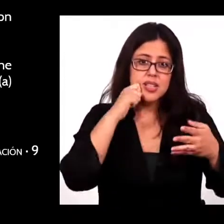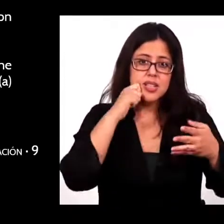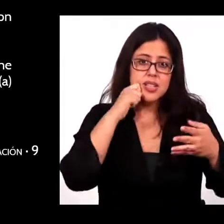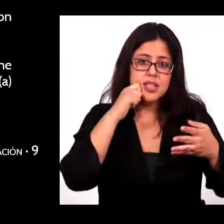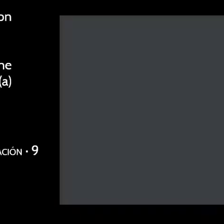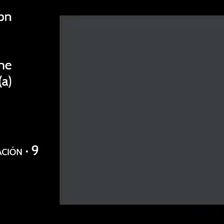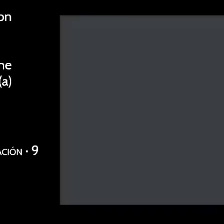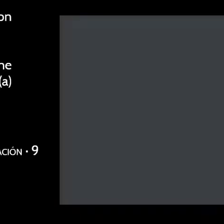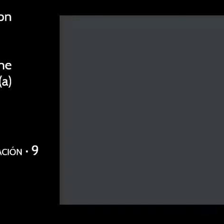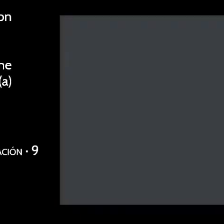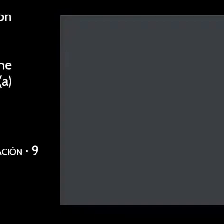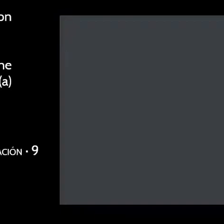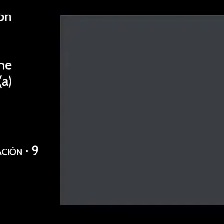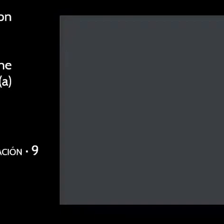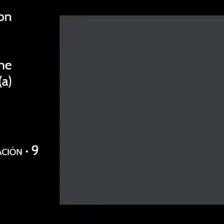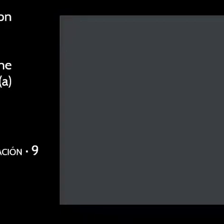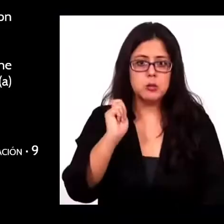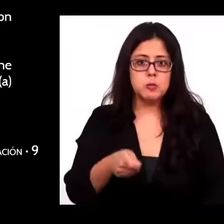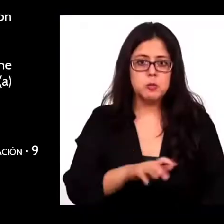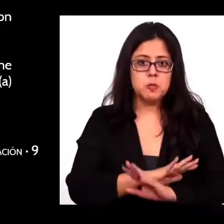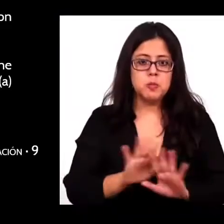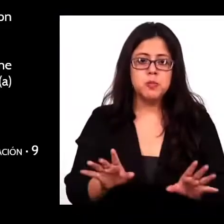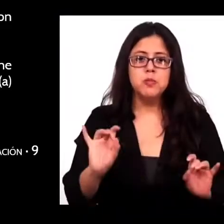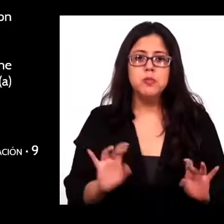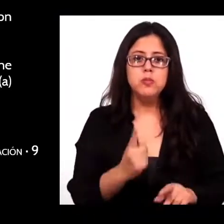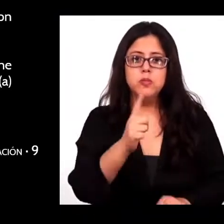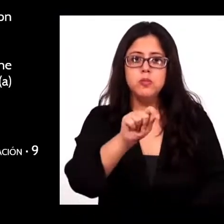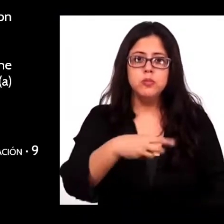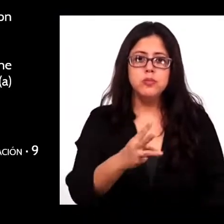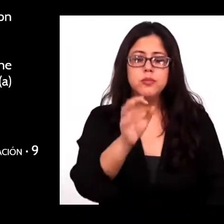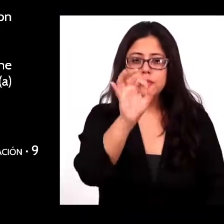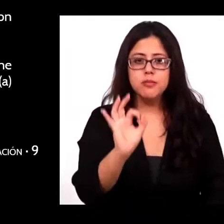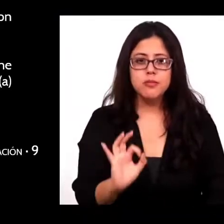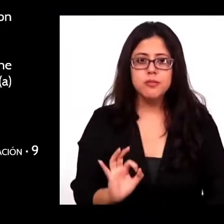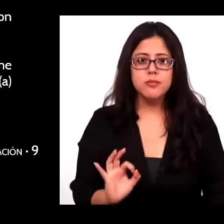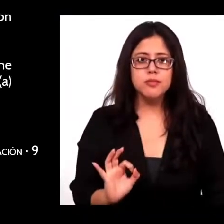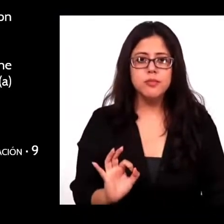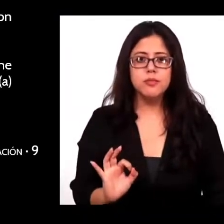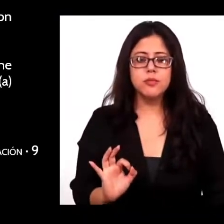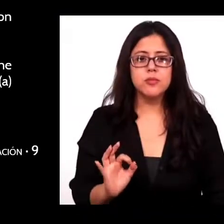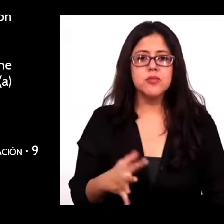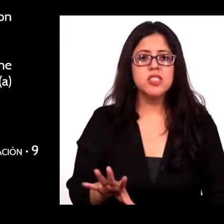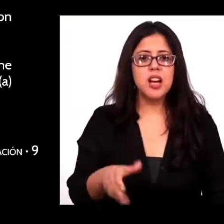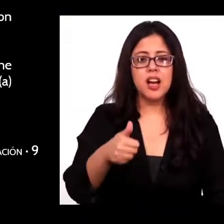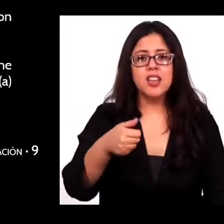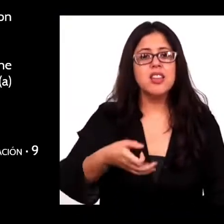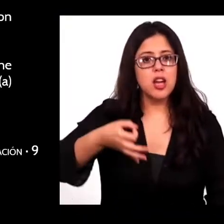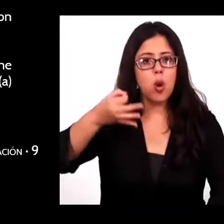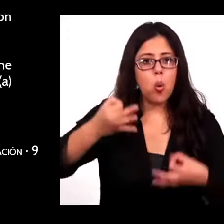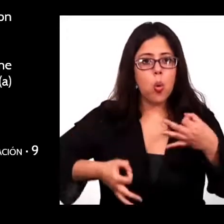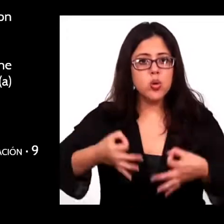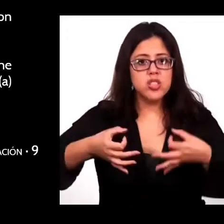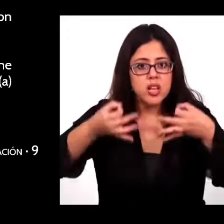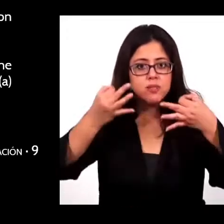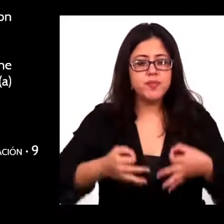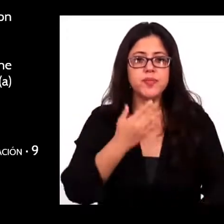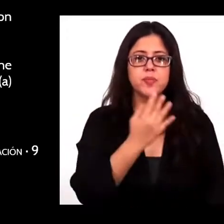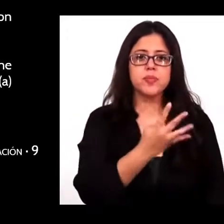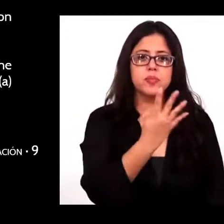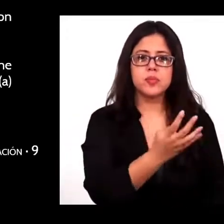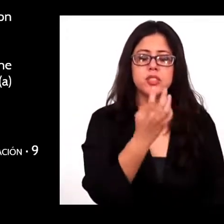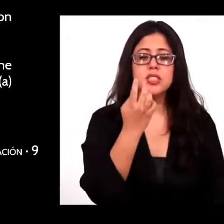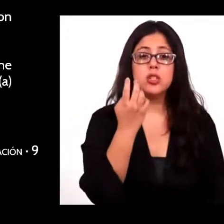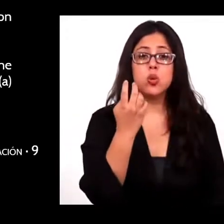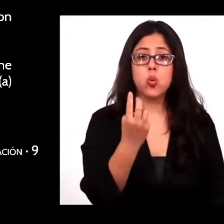por la Fiscalía, con un solo 1,3% de intervención judicial y un 49% de